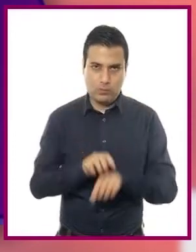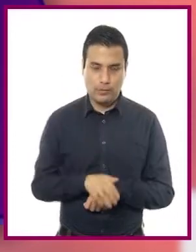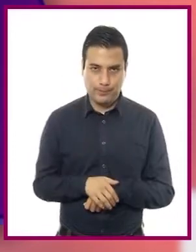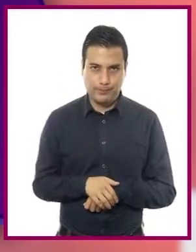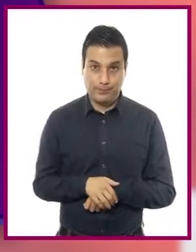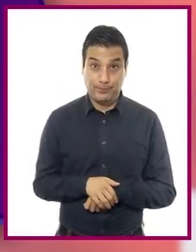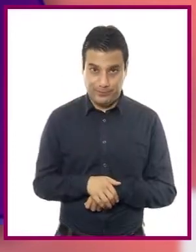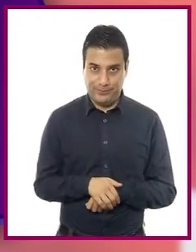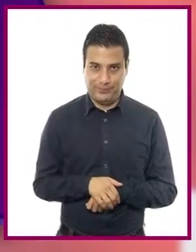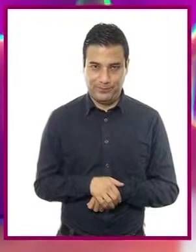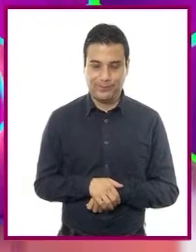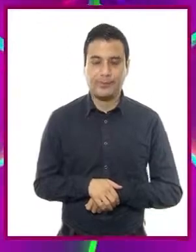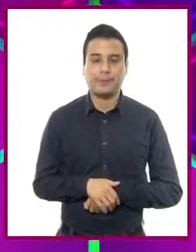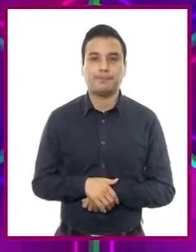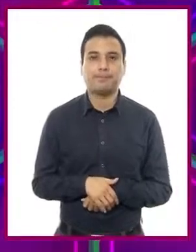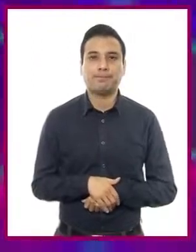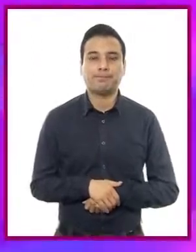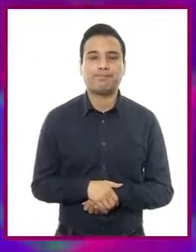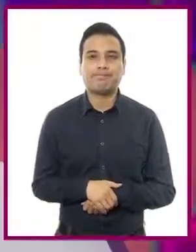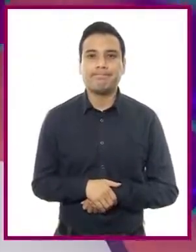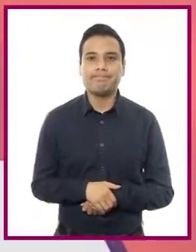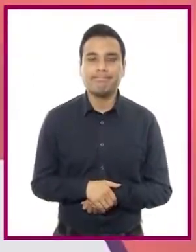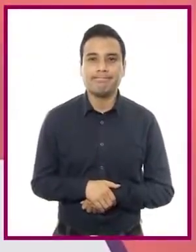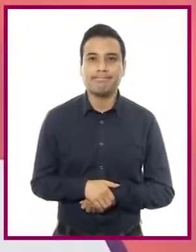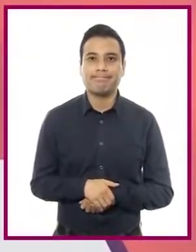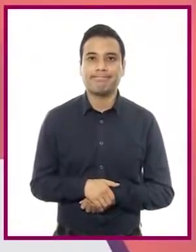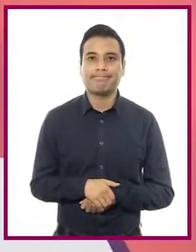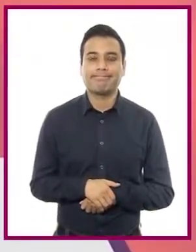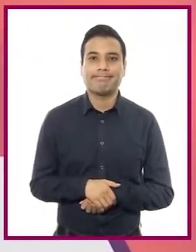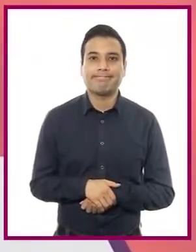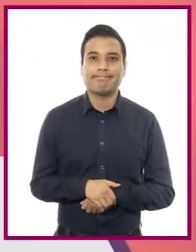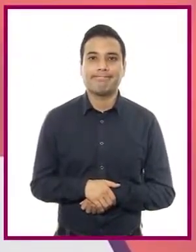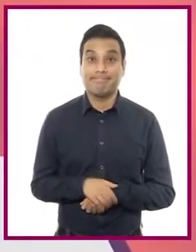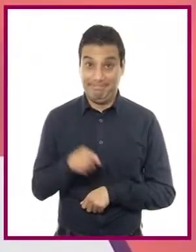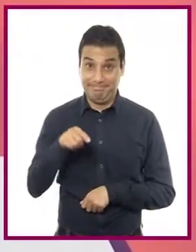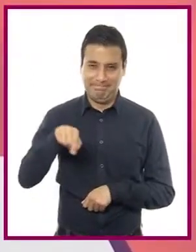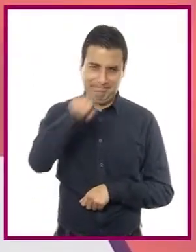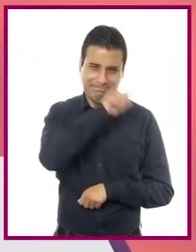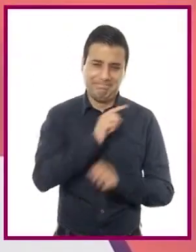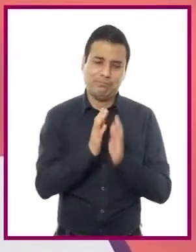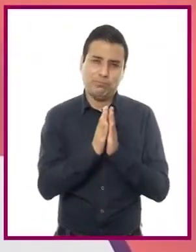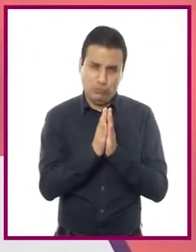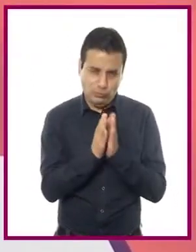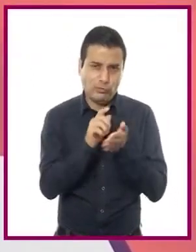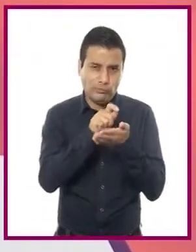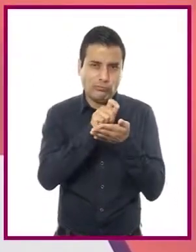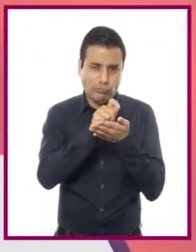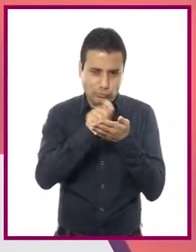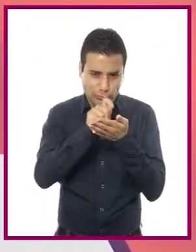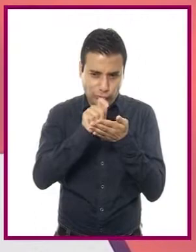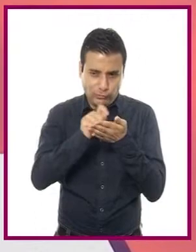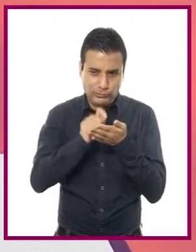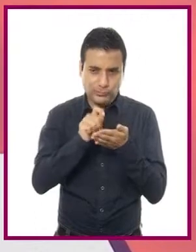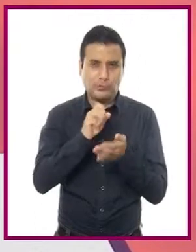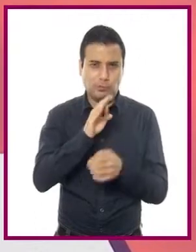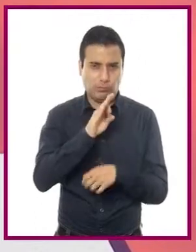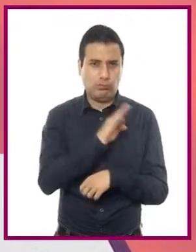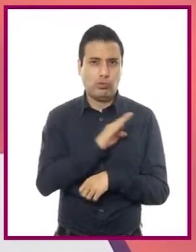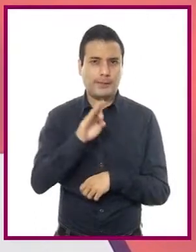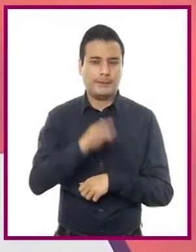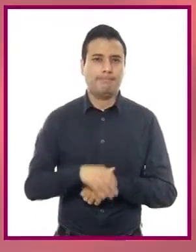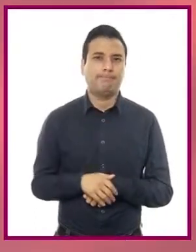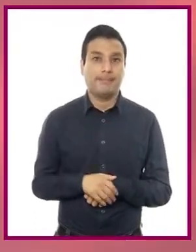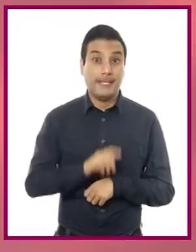una temática de un poema. Las y los invito a que tomen nota sobre lo que puede servir para resolver